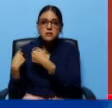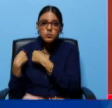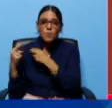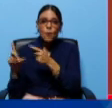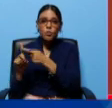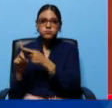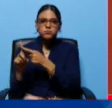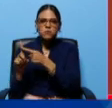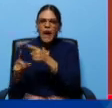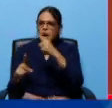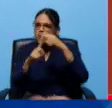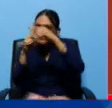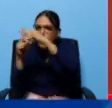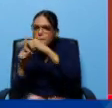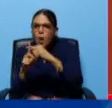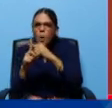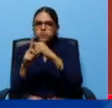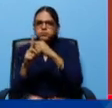le echó el ojo,